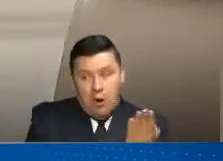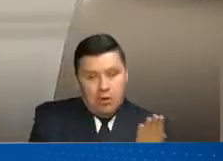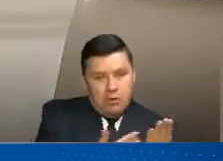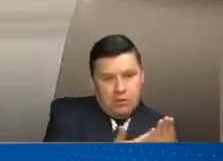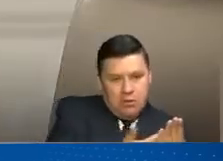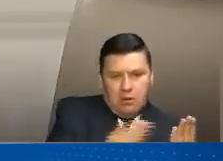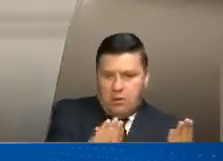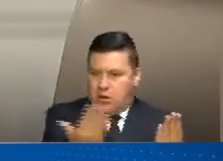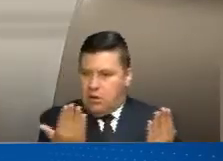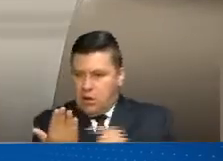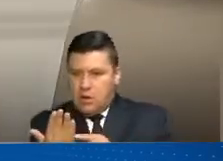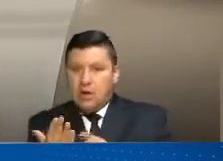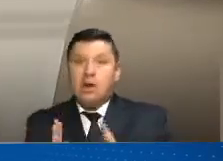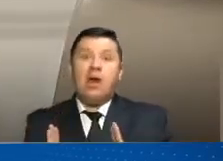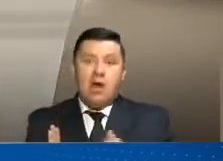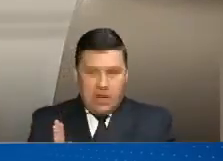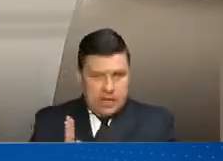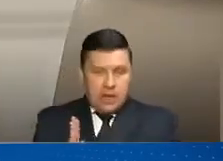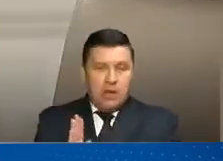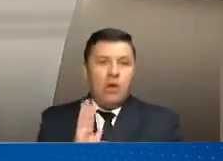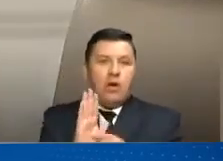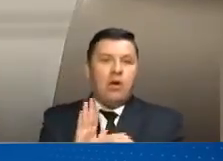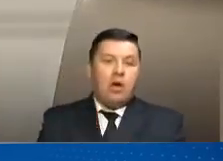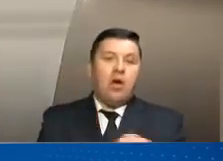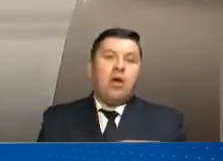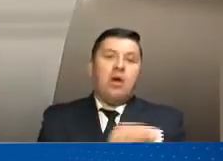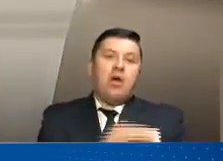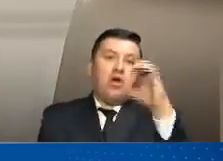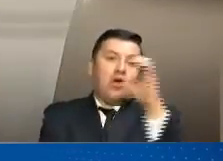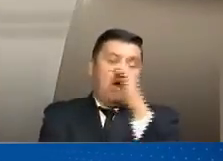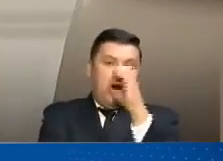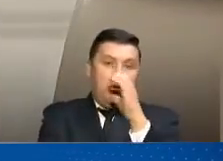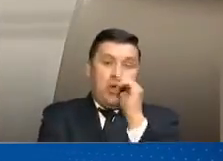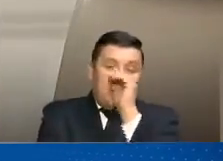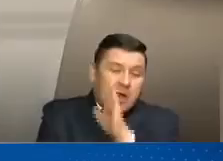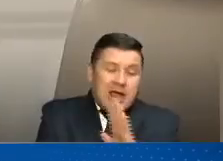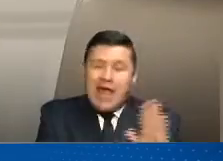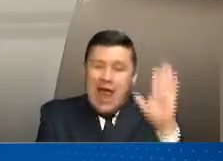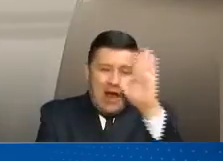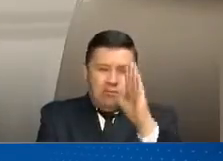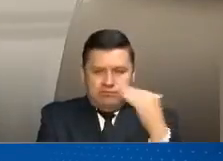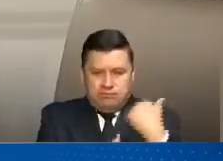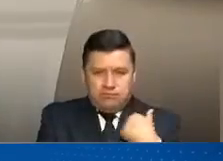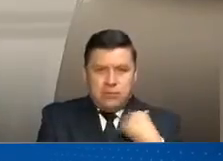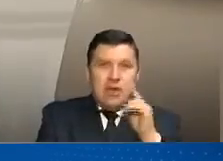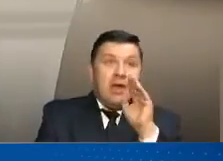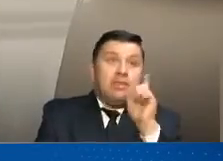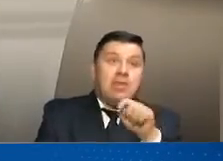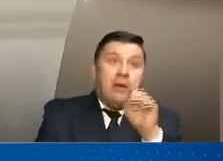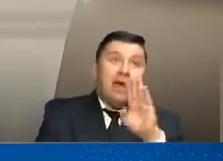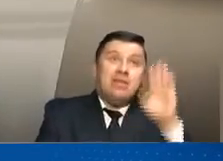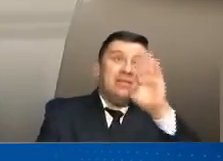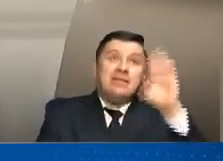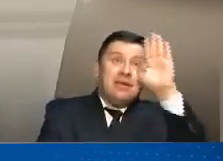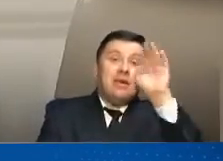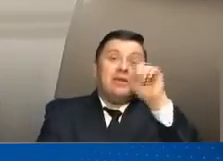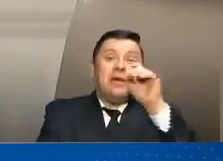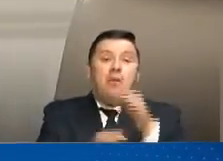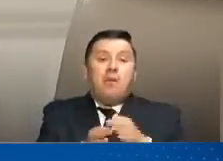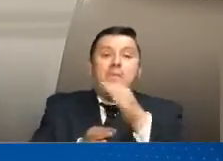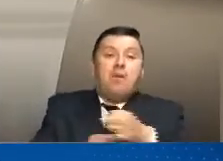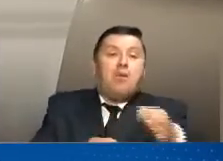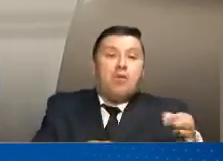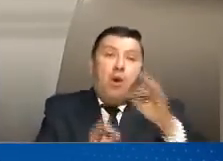decisiones. Es así como el modelo de Colombia, que existe para la nación, pero también para los departamentos y para los